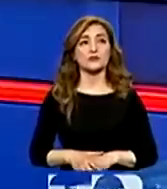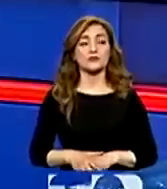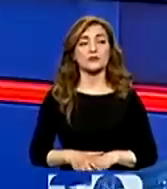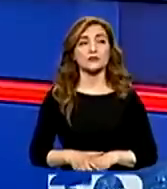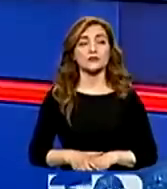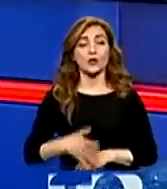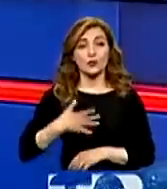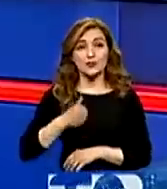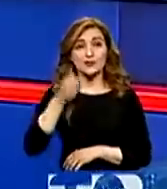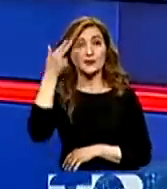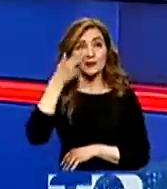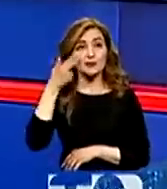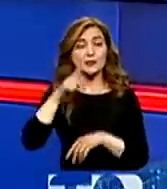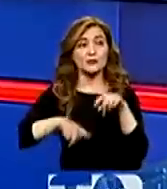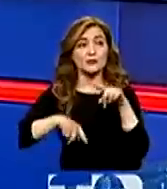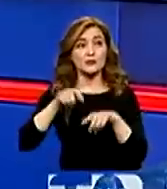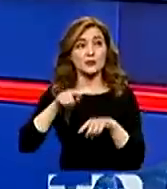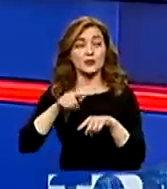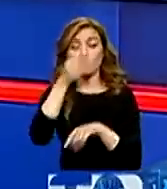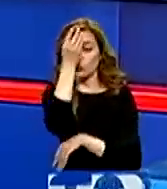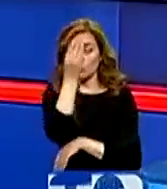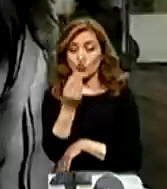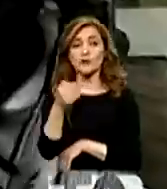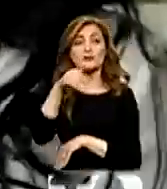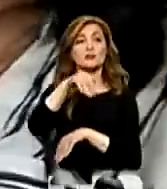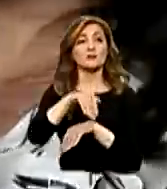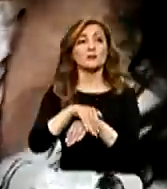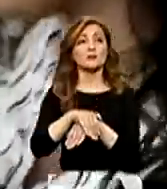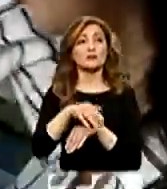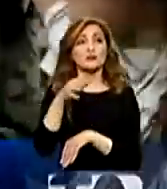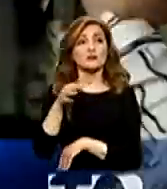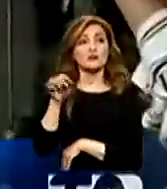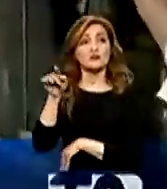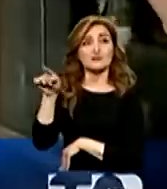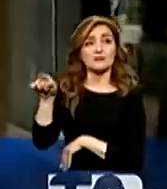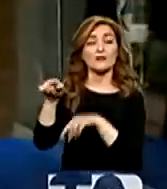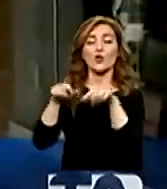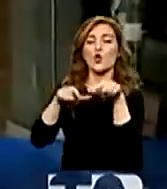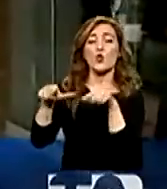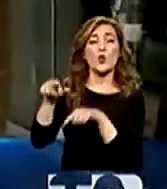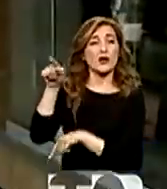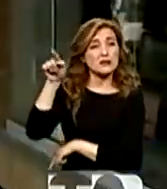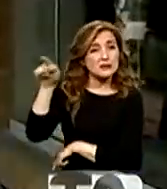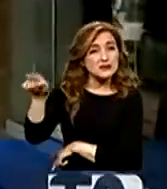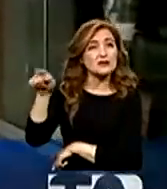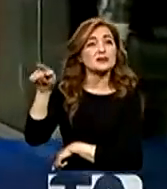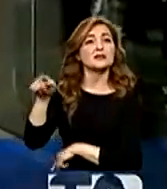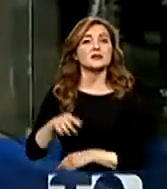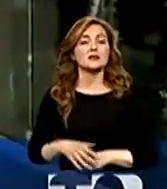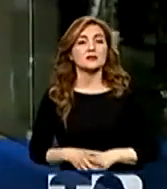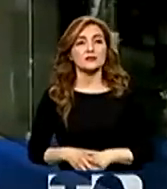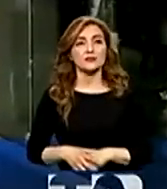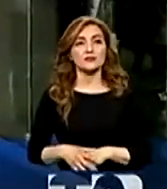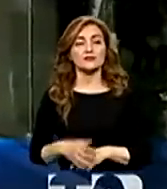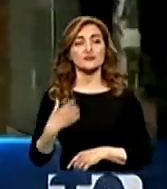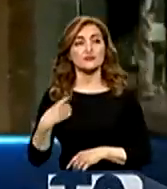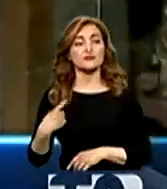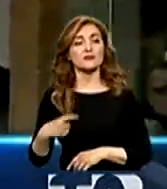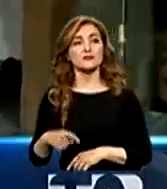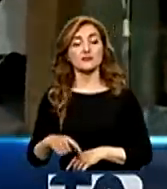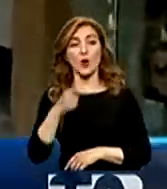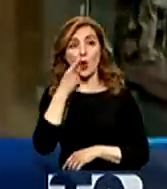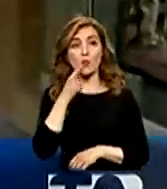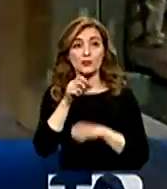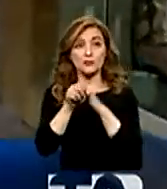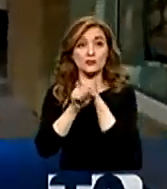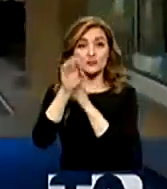¿Qué tal, Helen y amigos televidentes? Muy buenas tardes. Precisamente fue en este lugar donde ocurrieron los hechos. Aparentemente este hombre de